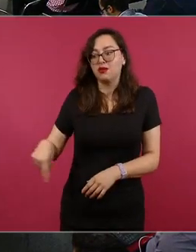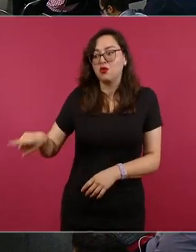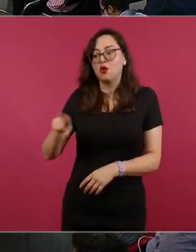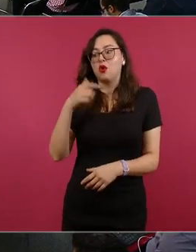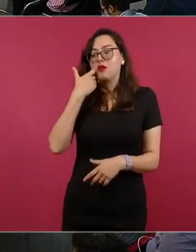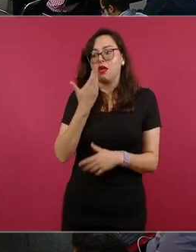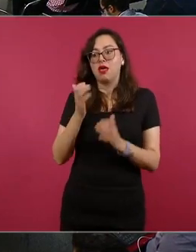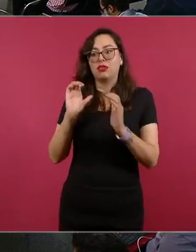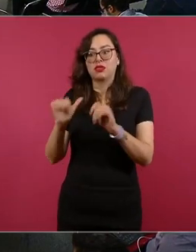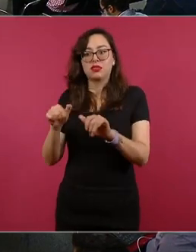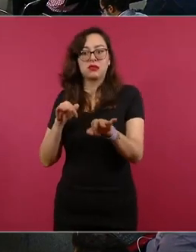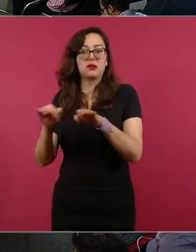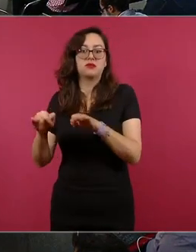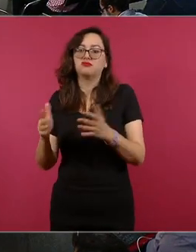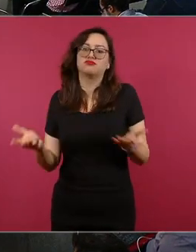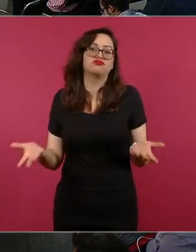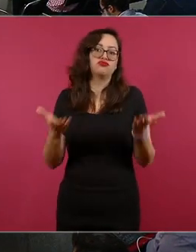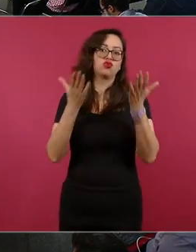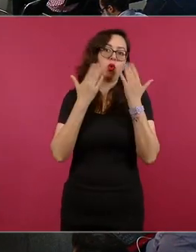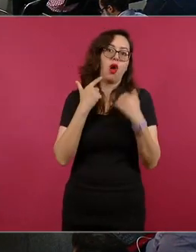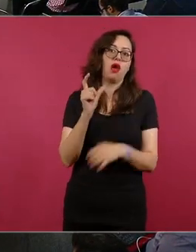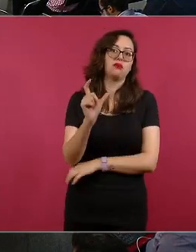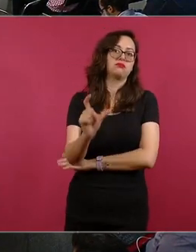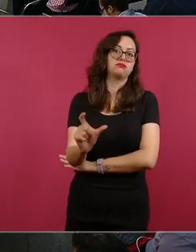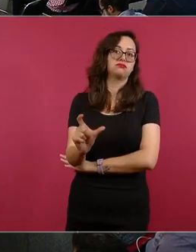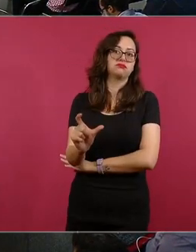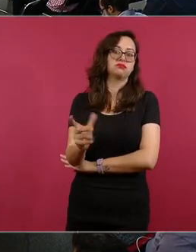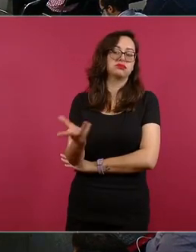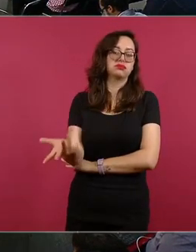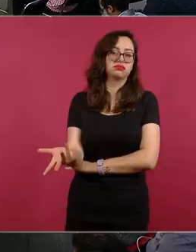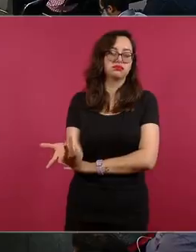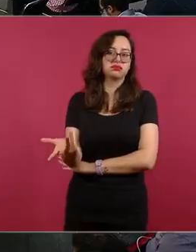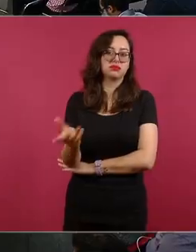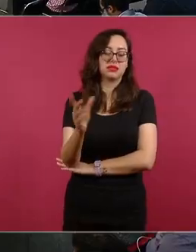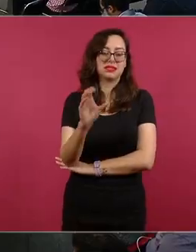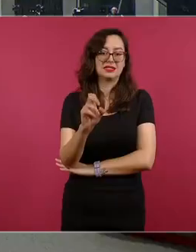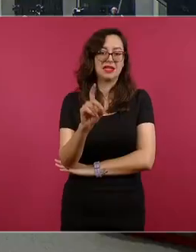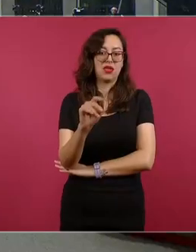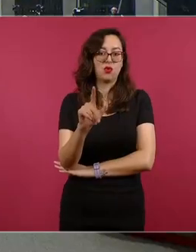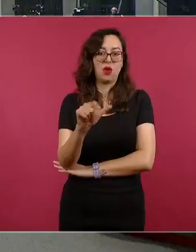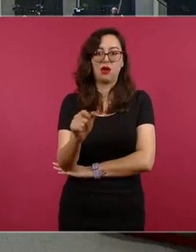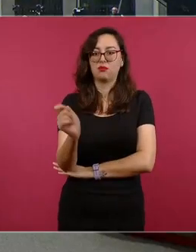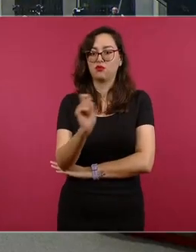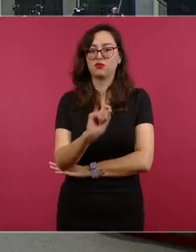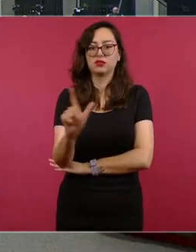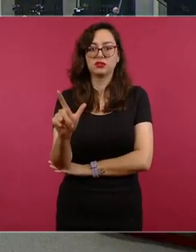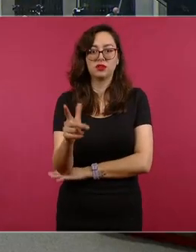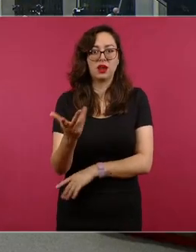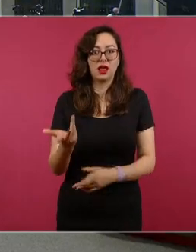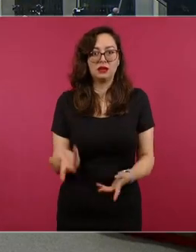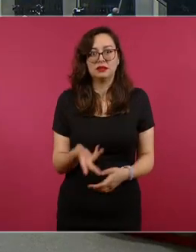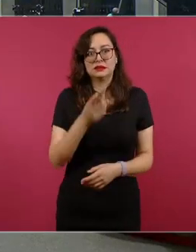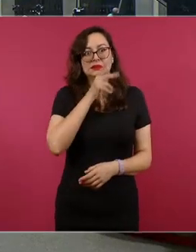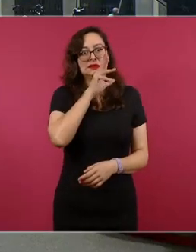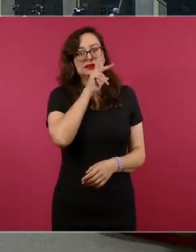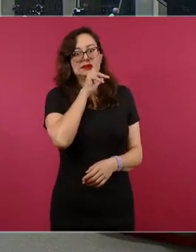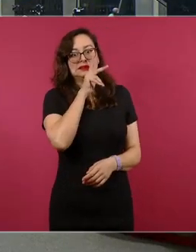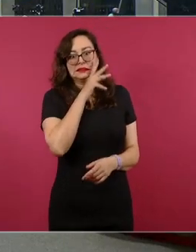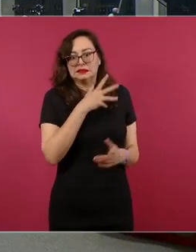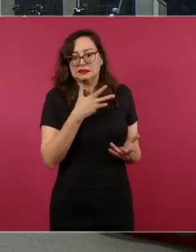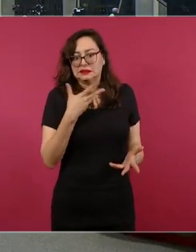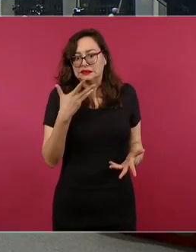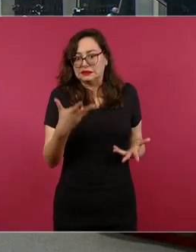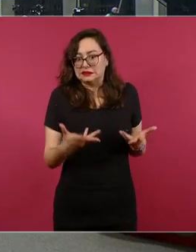no pueden porque es obligatorio tener la cédula profesional. Entonces, están preocupados por esta situación. Le